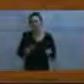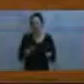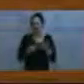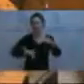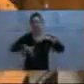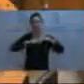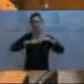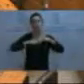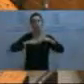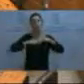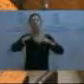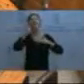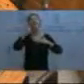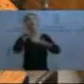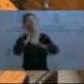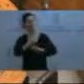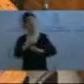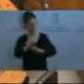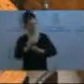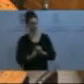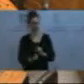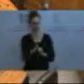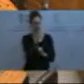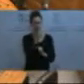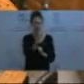no financiero de